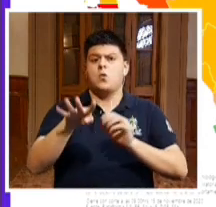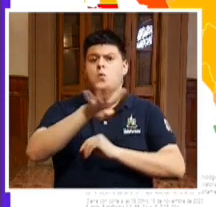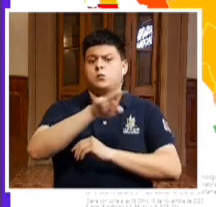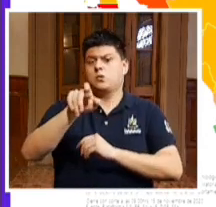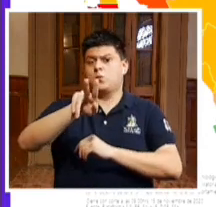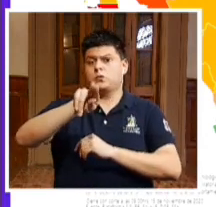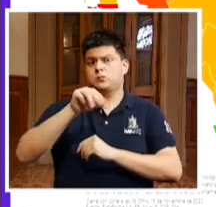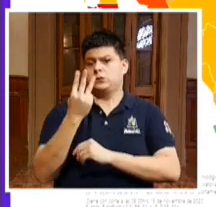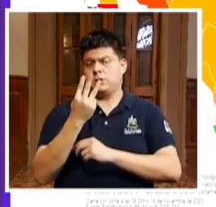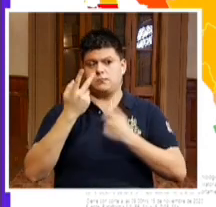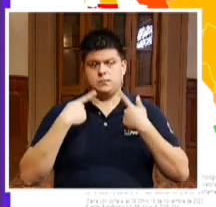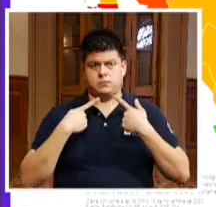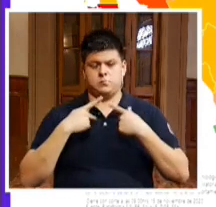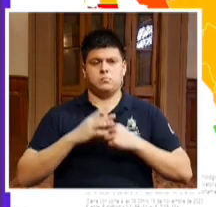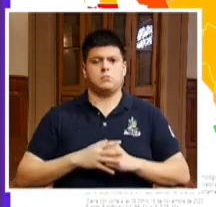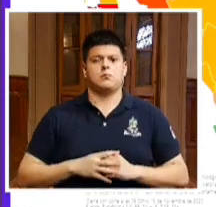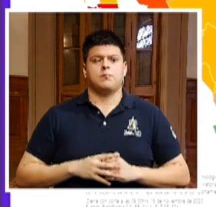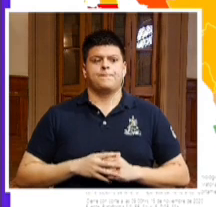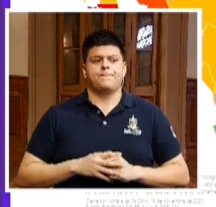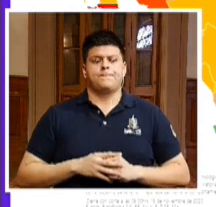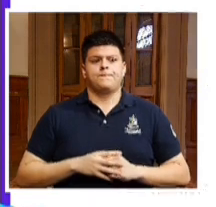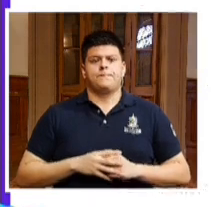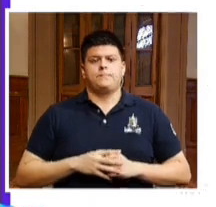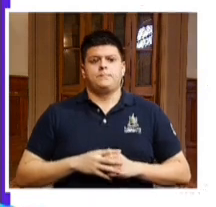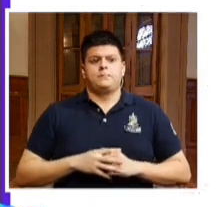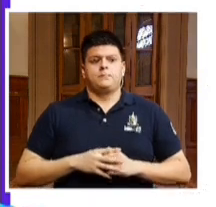92,483 casos.